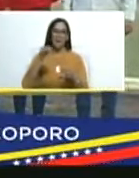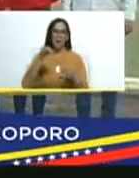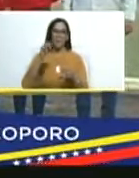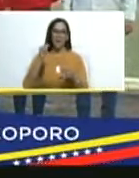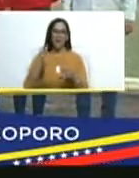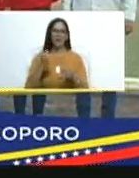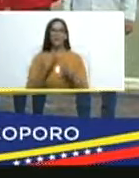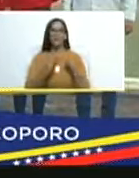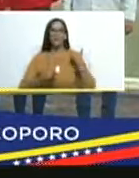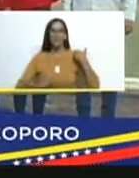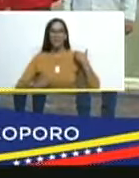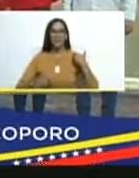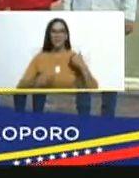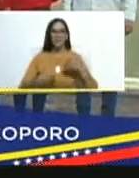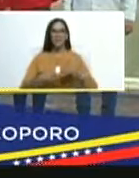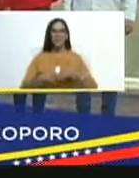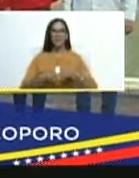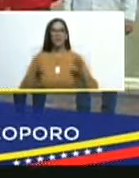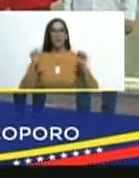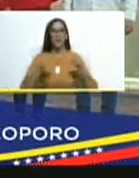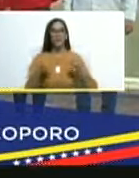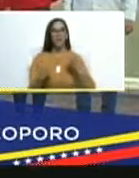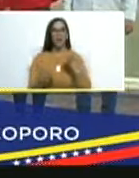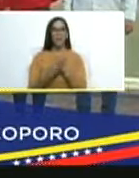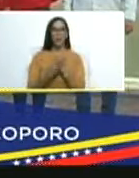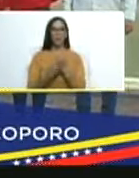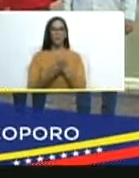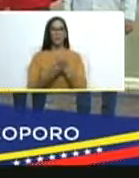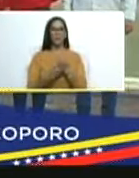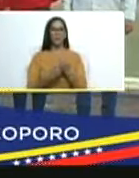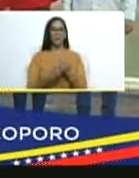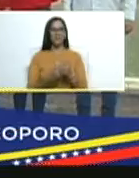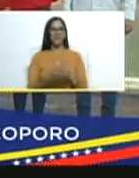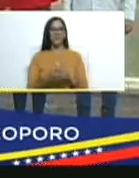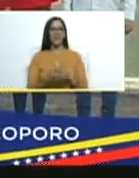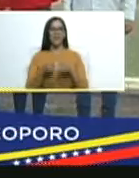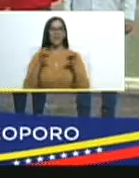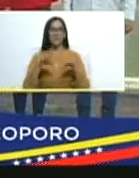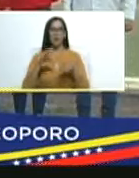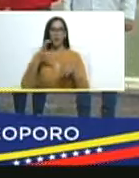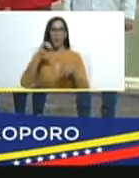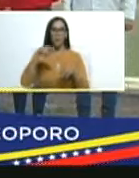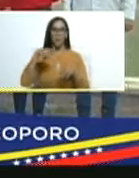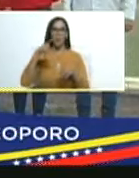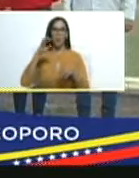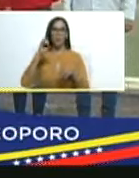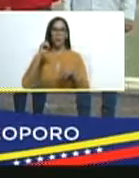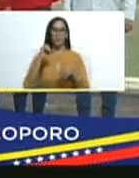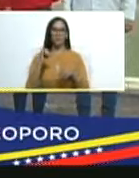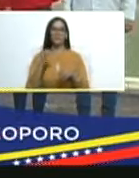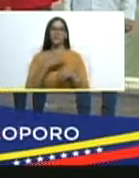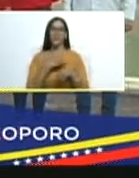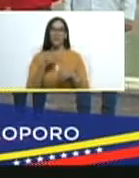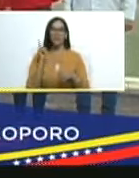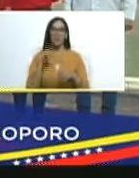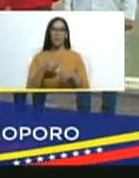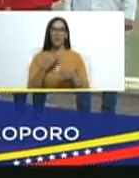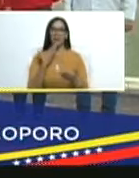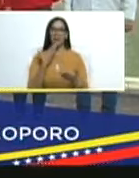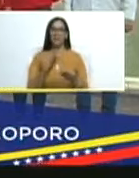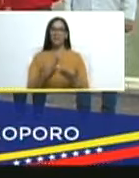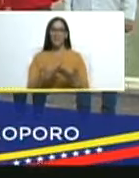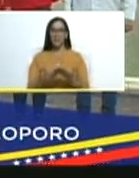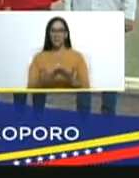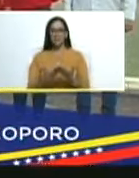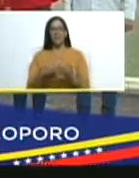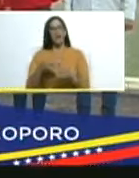Gracias, presidente, por este apoyo que es sembrar coporo. Quiero también darle las gracias